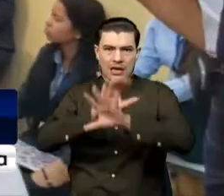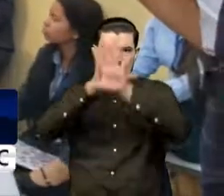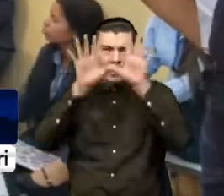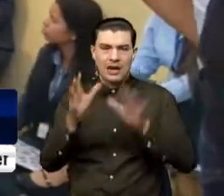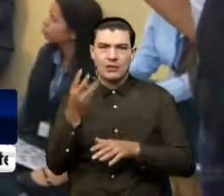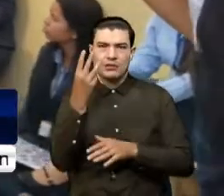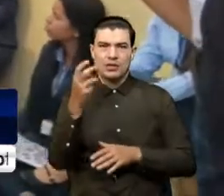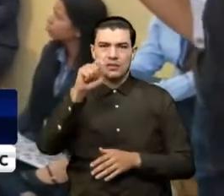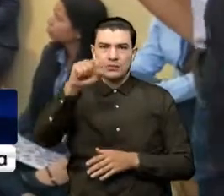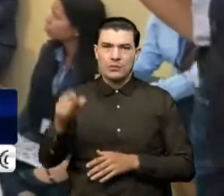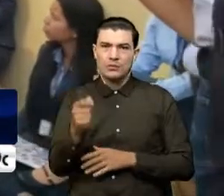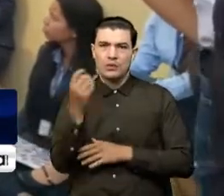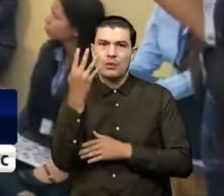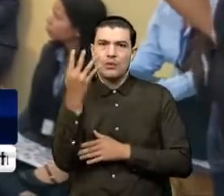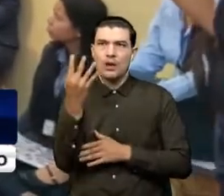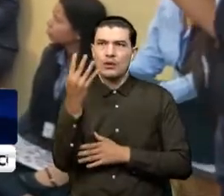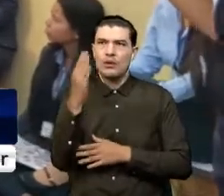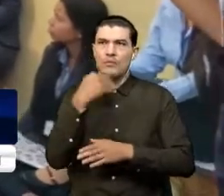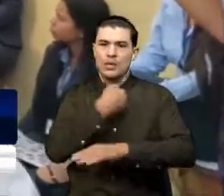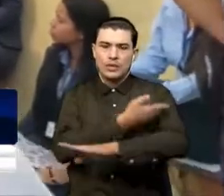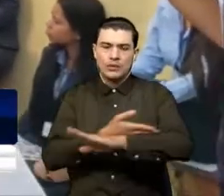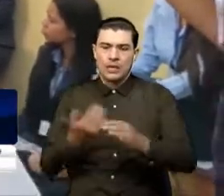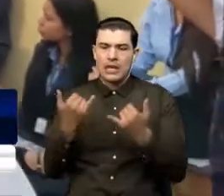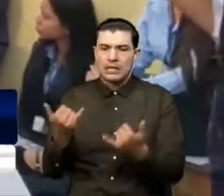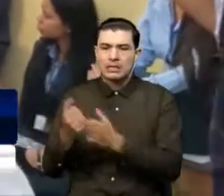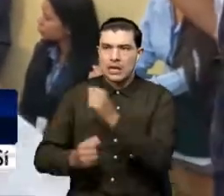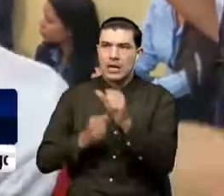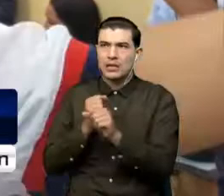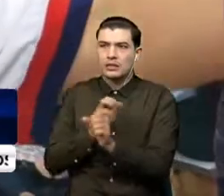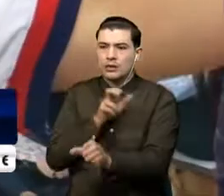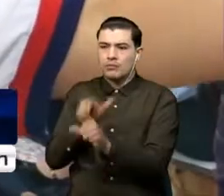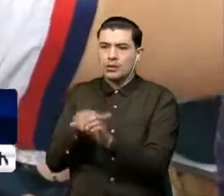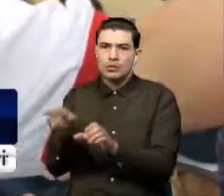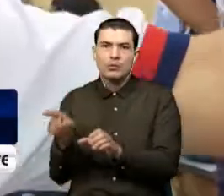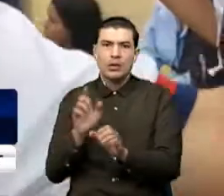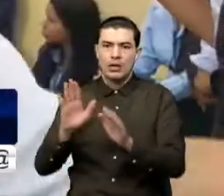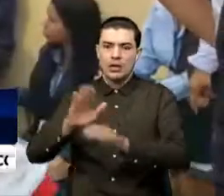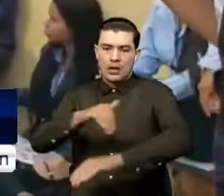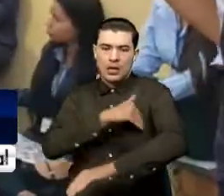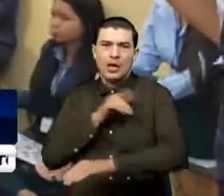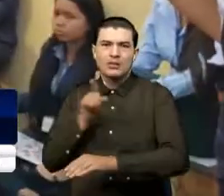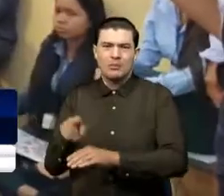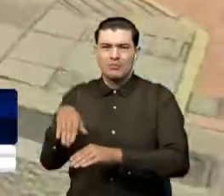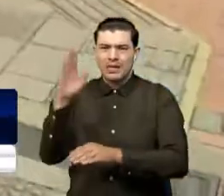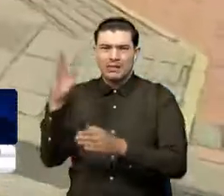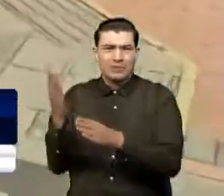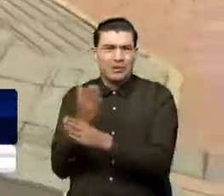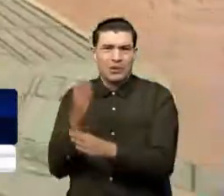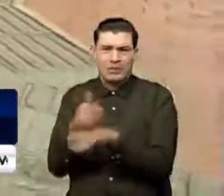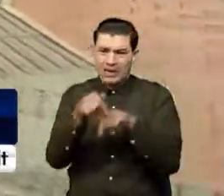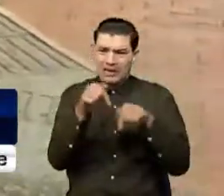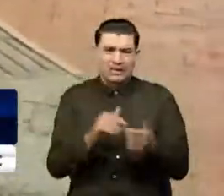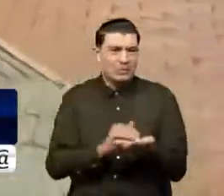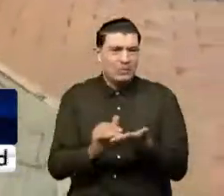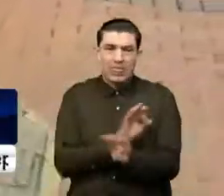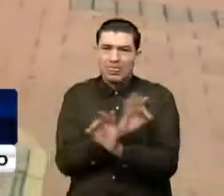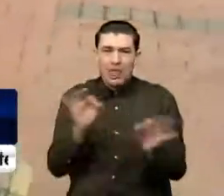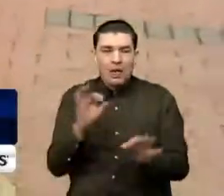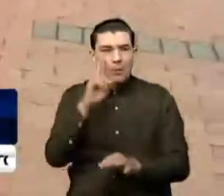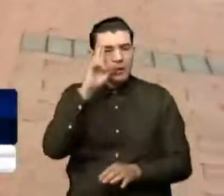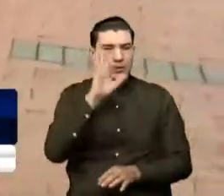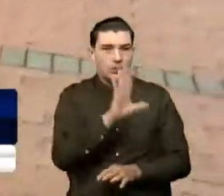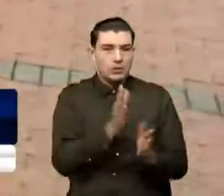3.4 billones club el presupuesto este año para el cena pasaríamos allá allá de ministerio que son hay más problemas que soluciones estudiantes del sena o